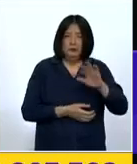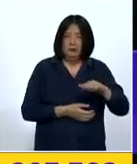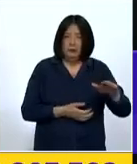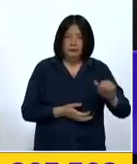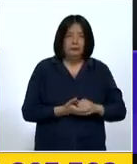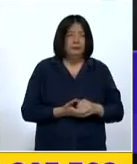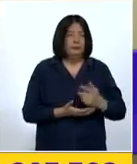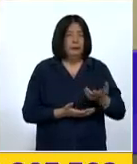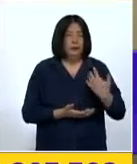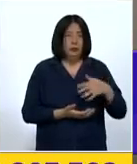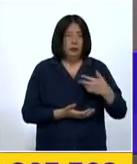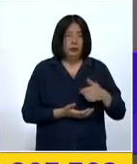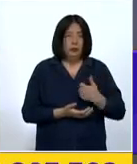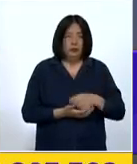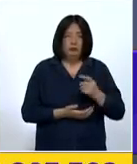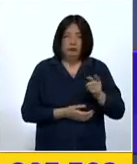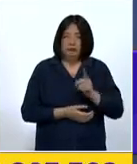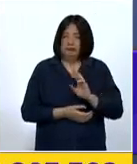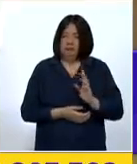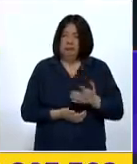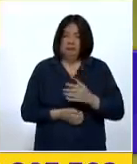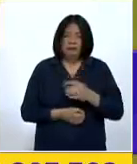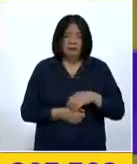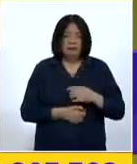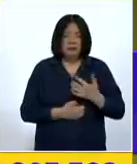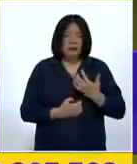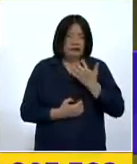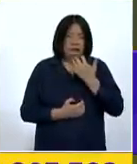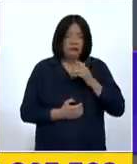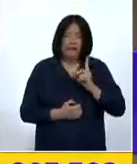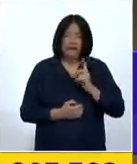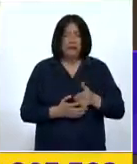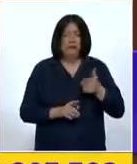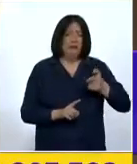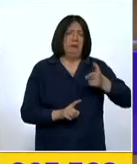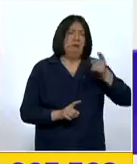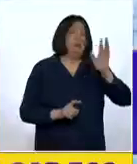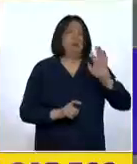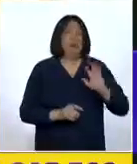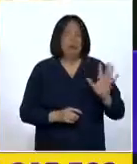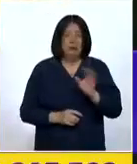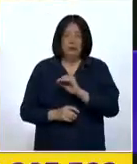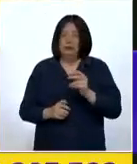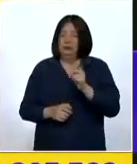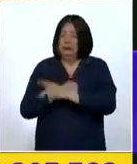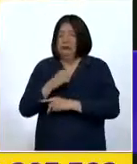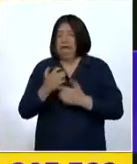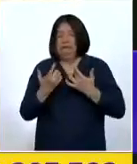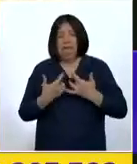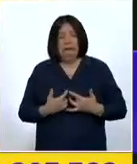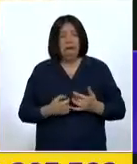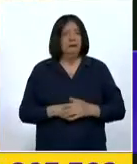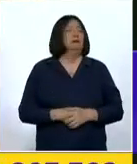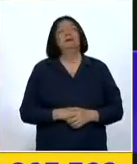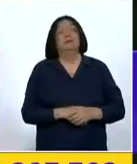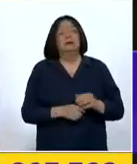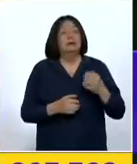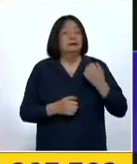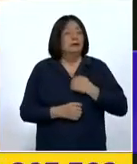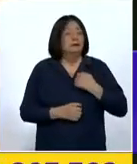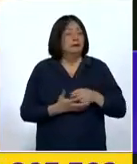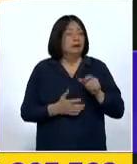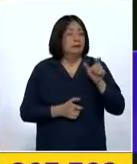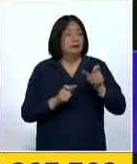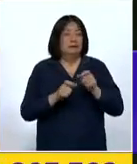edad. Una acción sin remordimiento que ha consternado a todo un país. Lamentablemente, estas personas